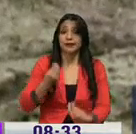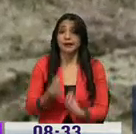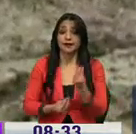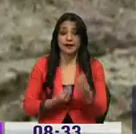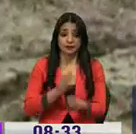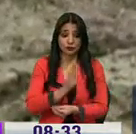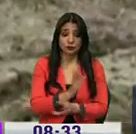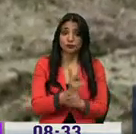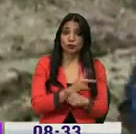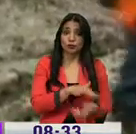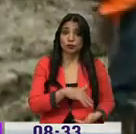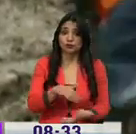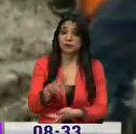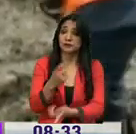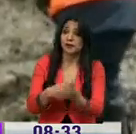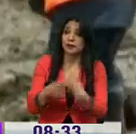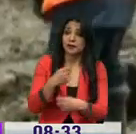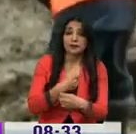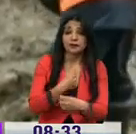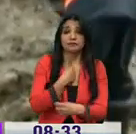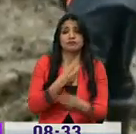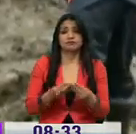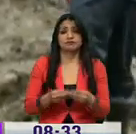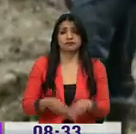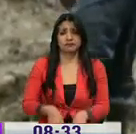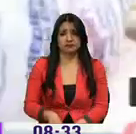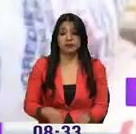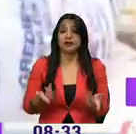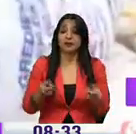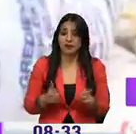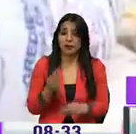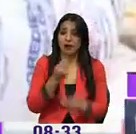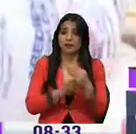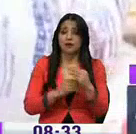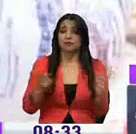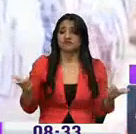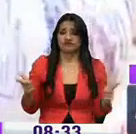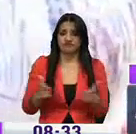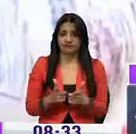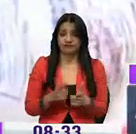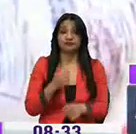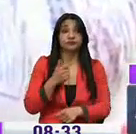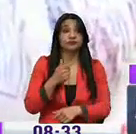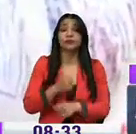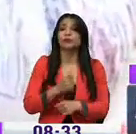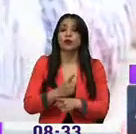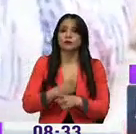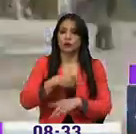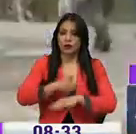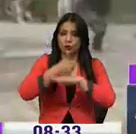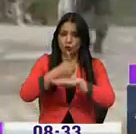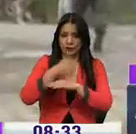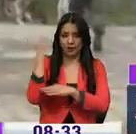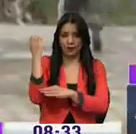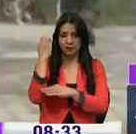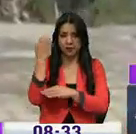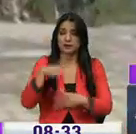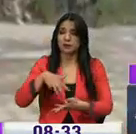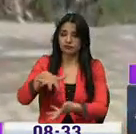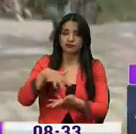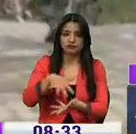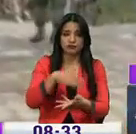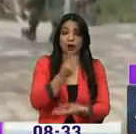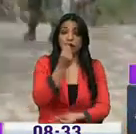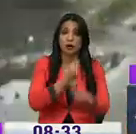con la producción. Y los víveres empiezan a escasear. Ante la emergencia, las autoridades del cantón Baño salieron con raciones